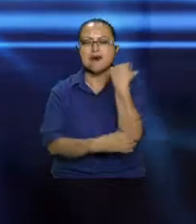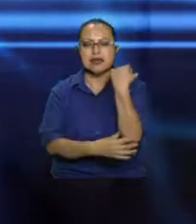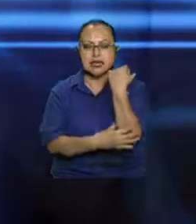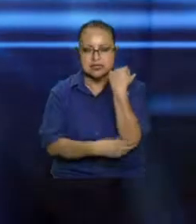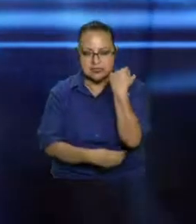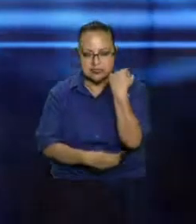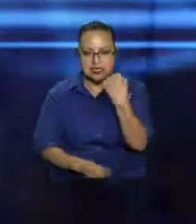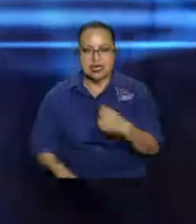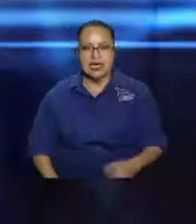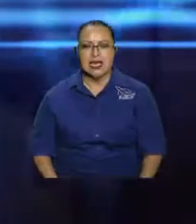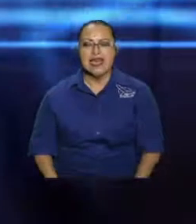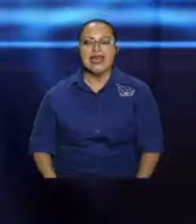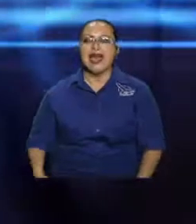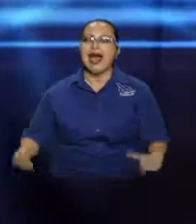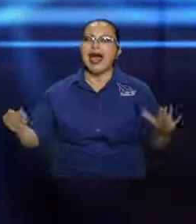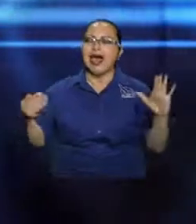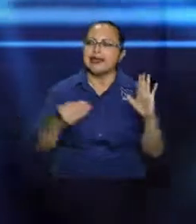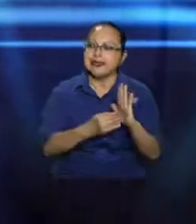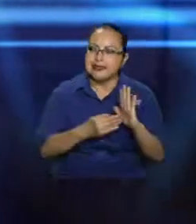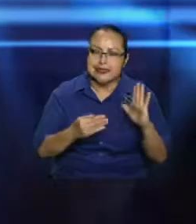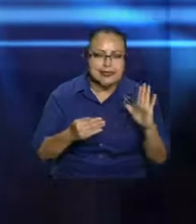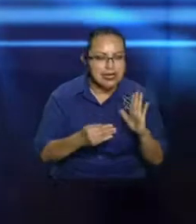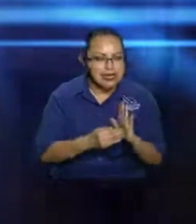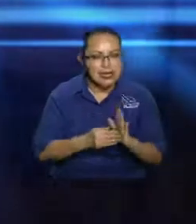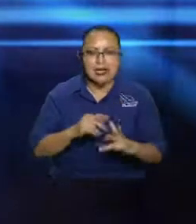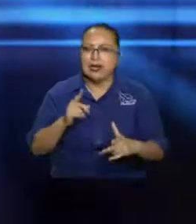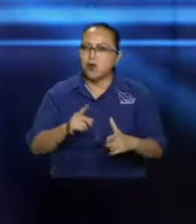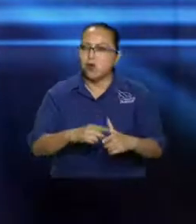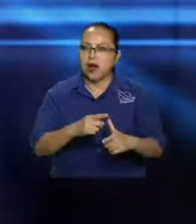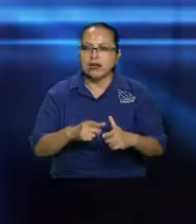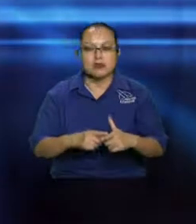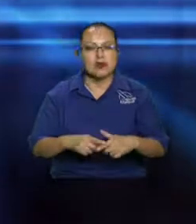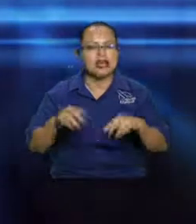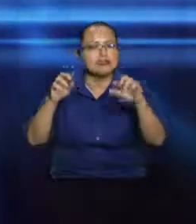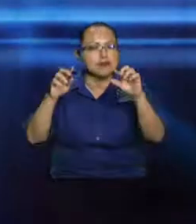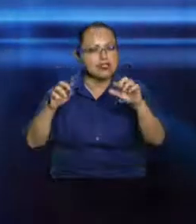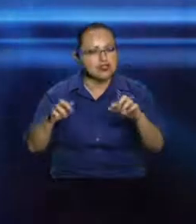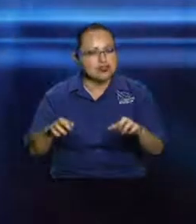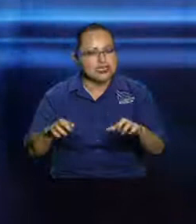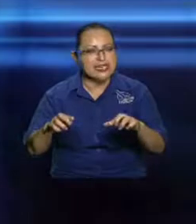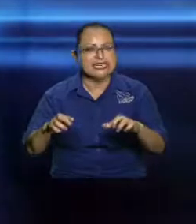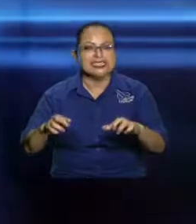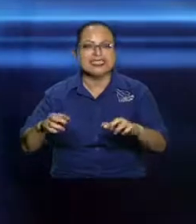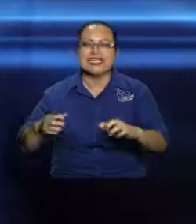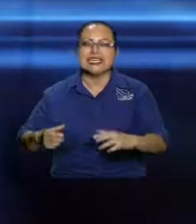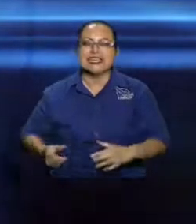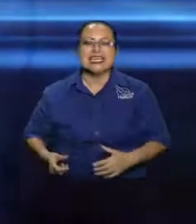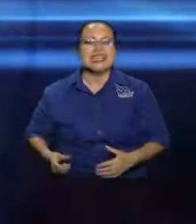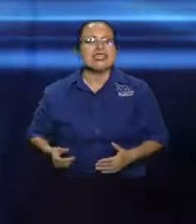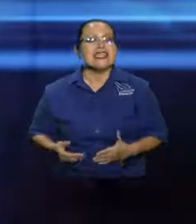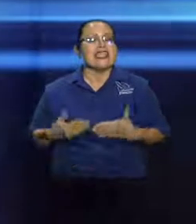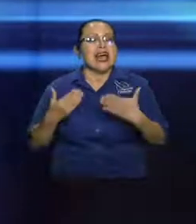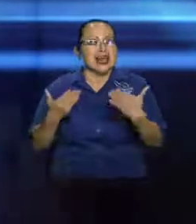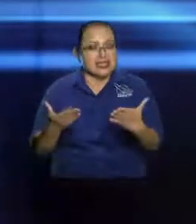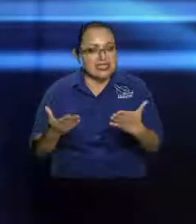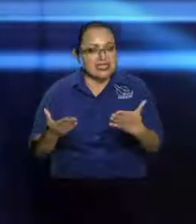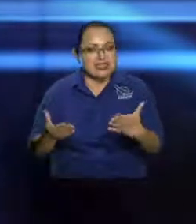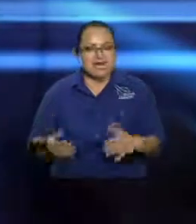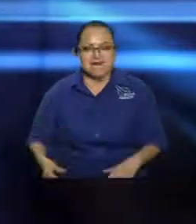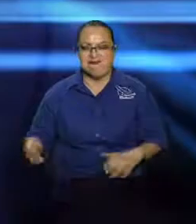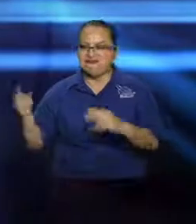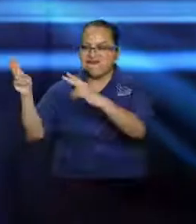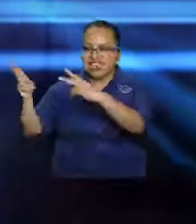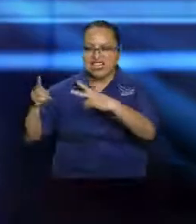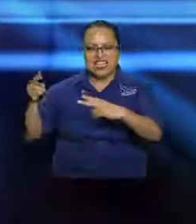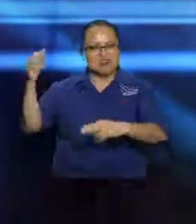¿verdad? Ataca cuando los israelitas estaban sembrando. Cuando la gente va a dar, los atacan pensamientos. Ay, no, mejor no lo